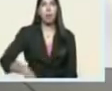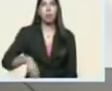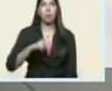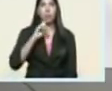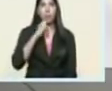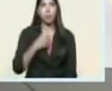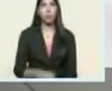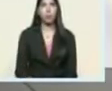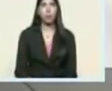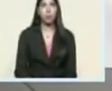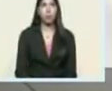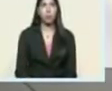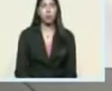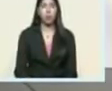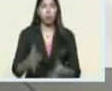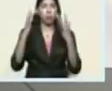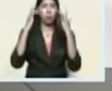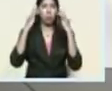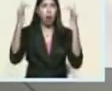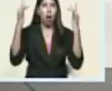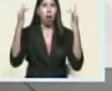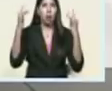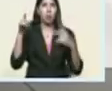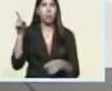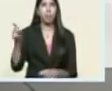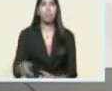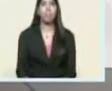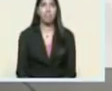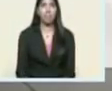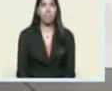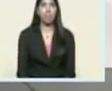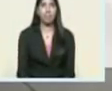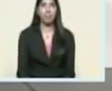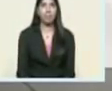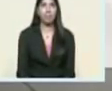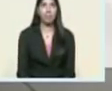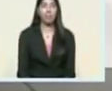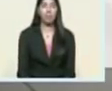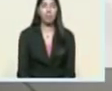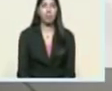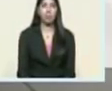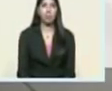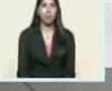un hombre de una gran sabiduría, Castro Ruz.